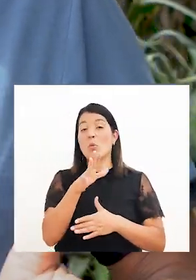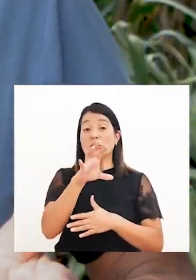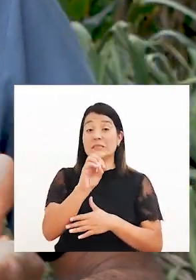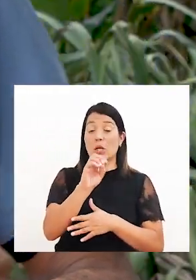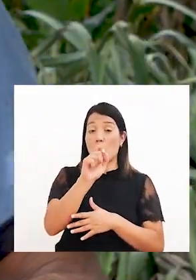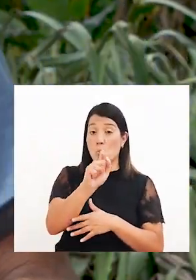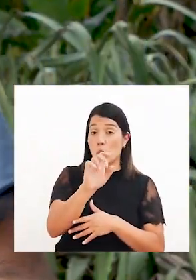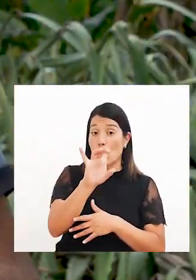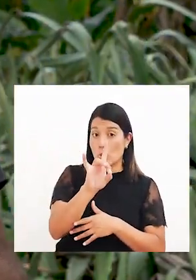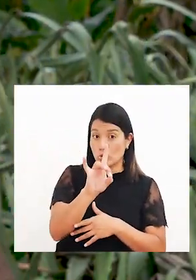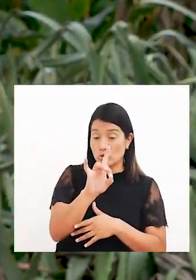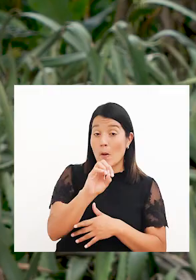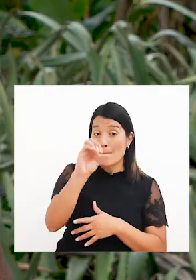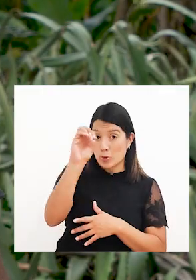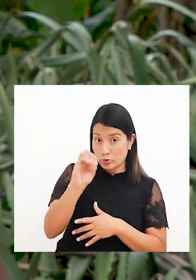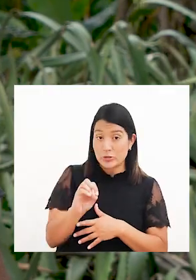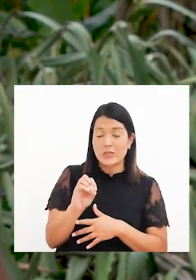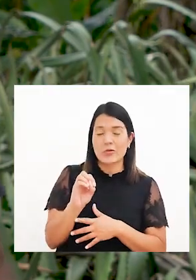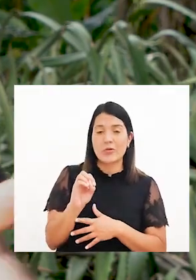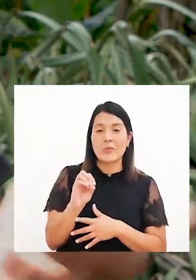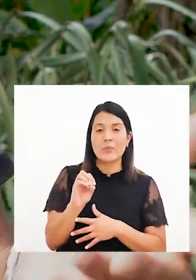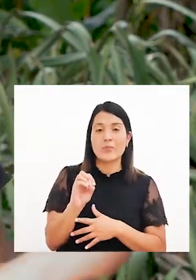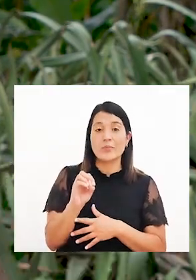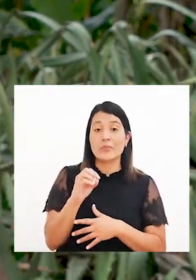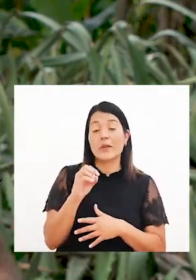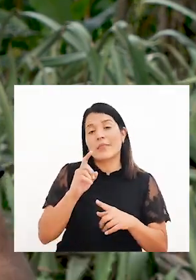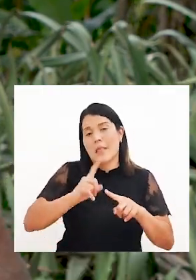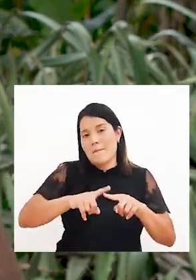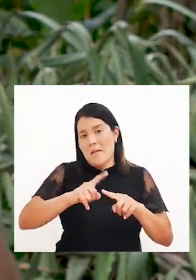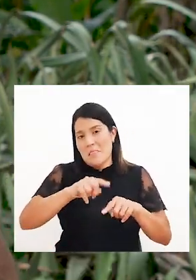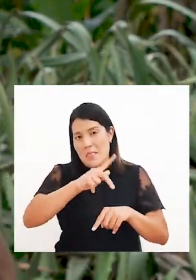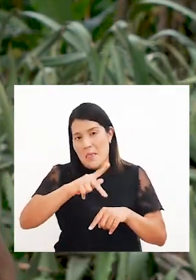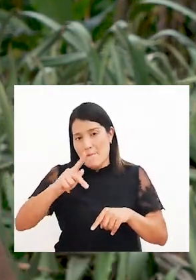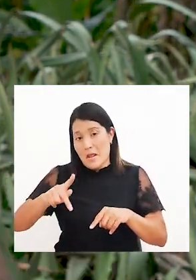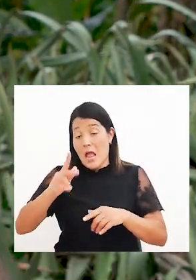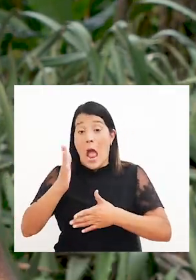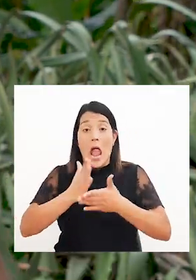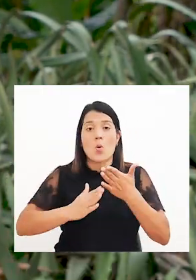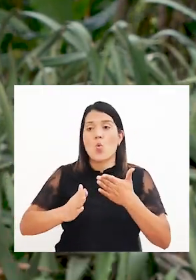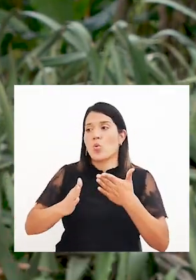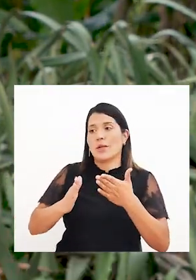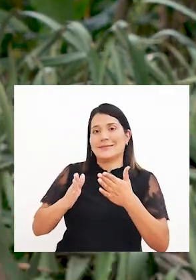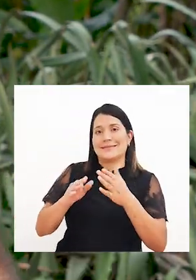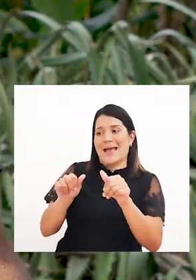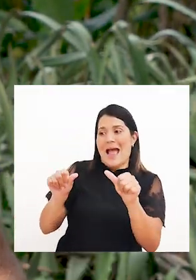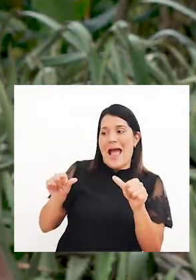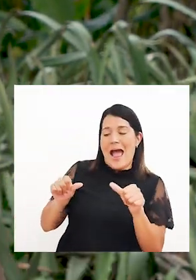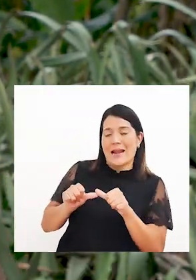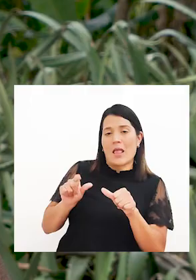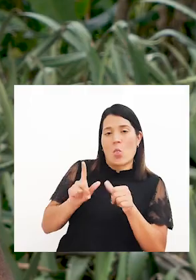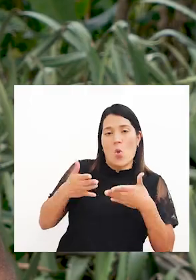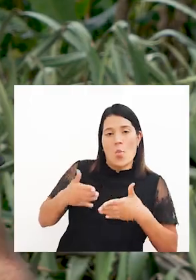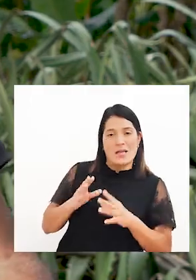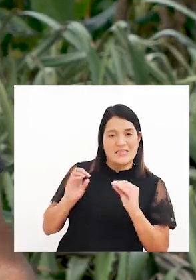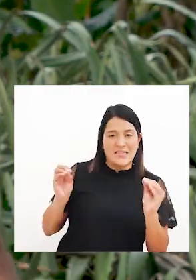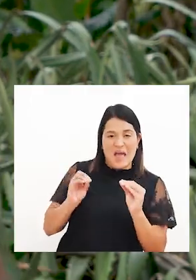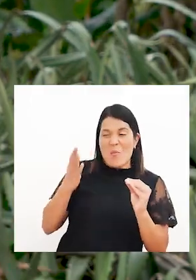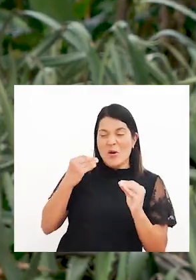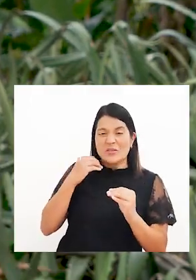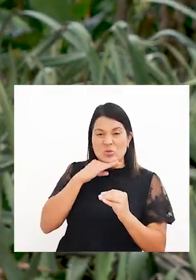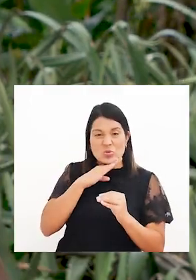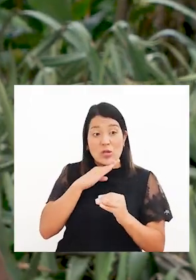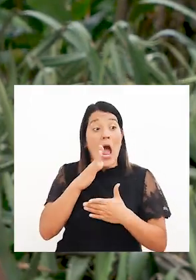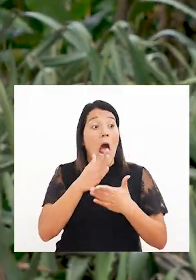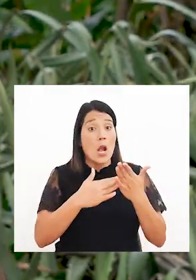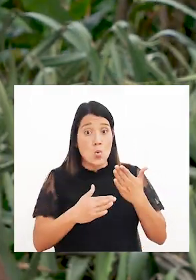0.8 de nacimiento según la playa, porque hay parte que no nace nada porque está muy contaminada, hay parte que tiene un 80, hay parte que tiene un